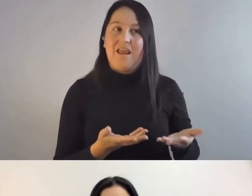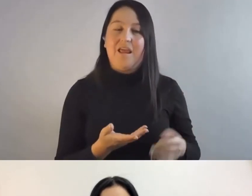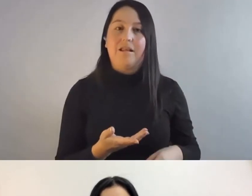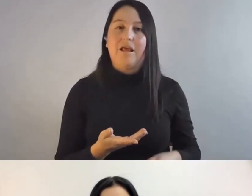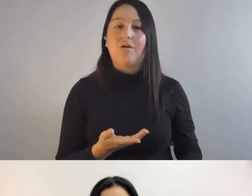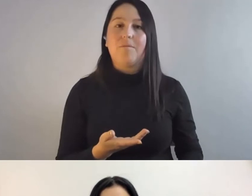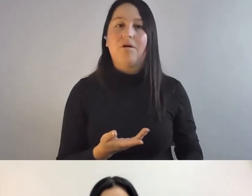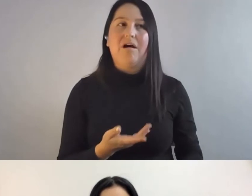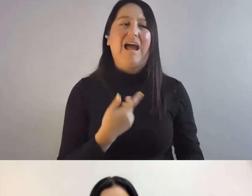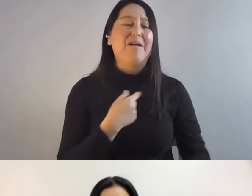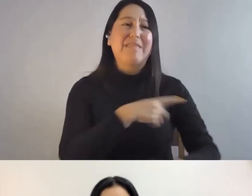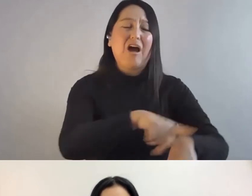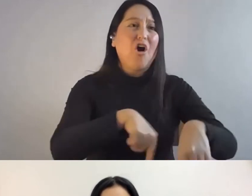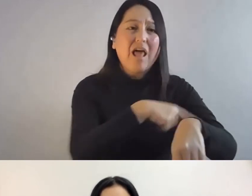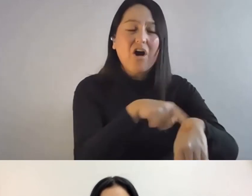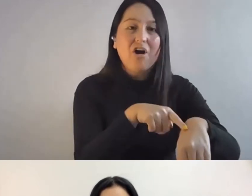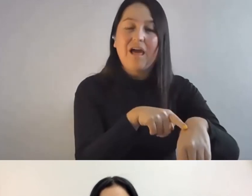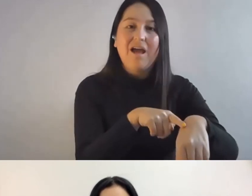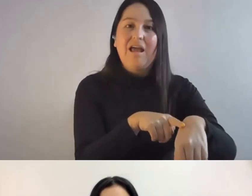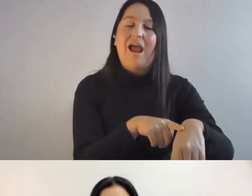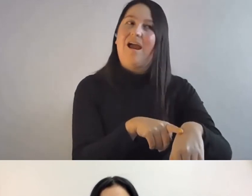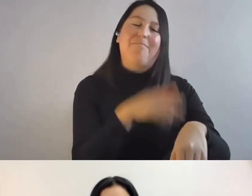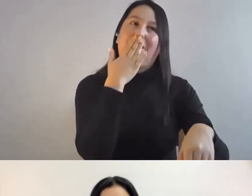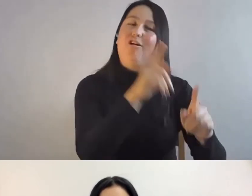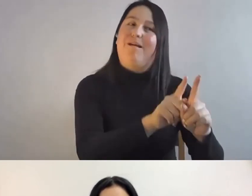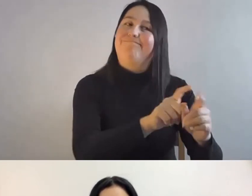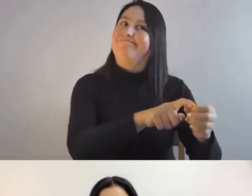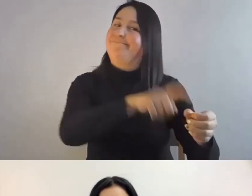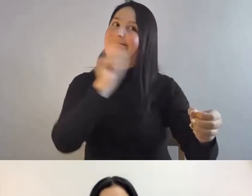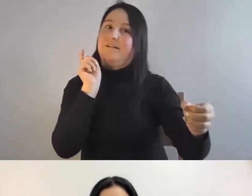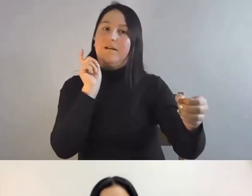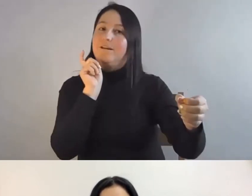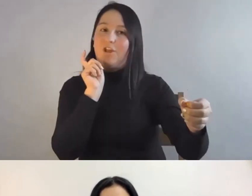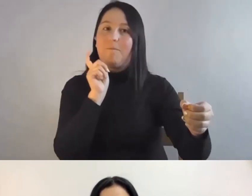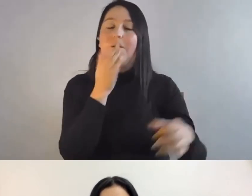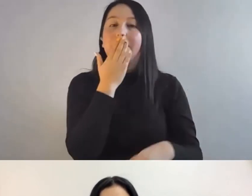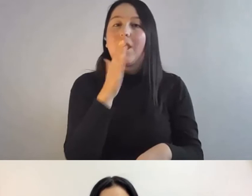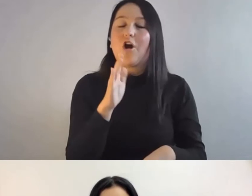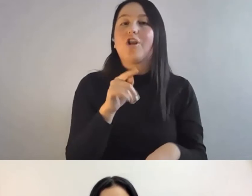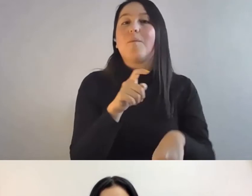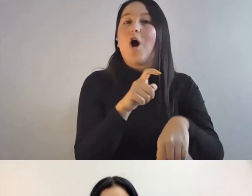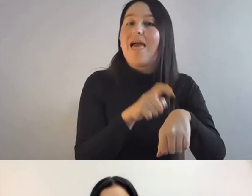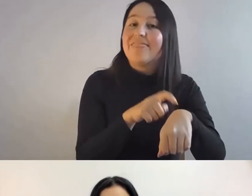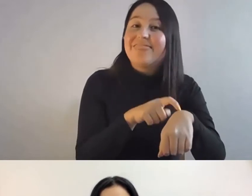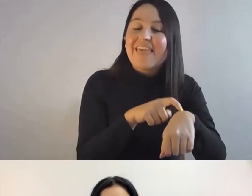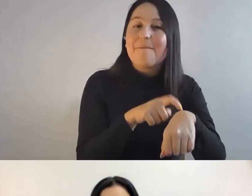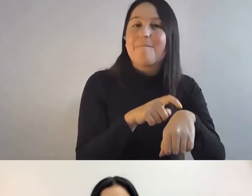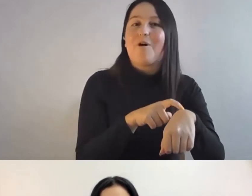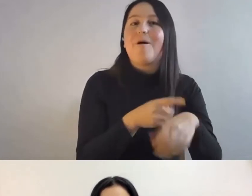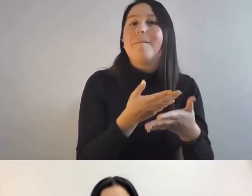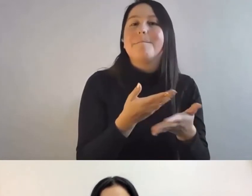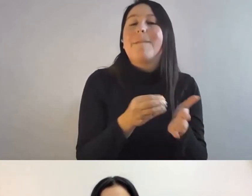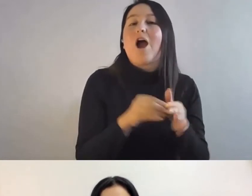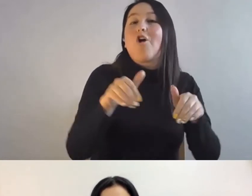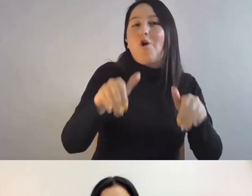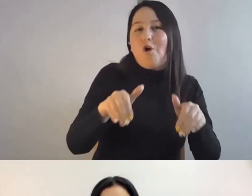de acercarse. Y la idea es eso, poderlo hacer en un tiempo un poco más amable, ¿cierto? En sesiones más cortitas, en un